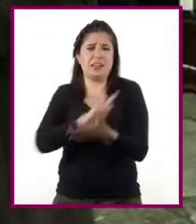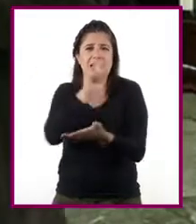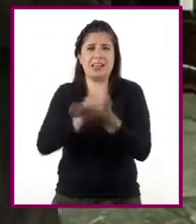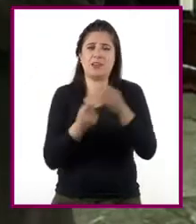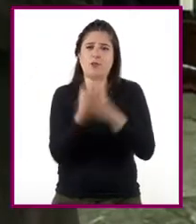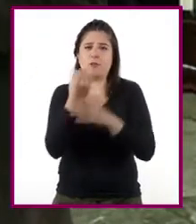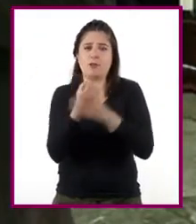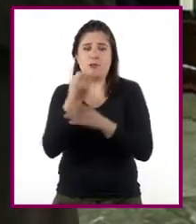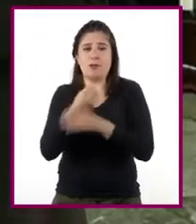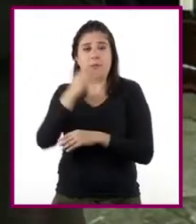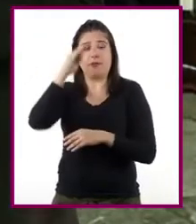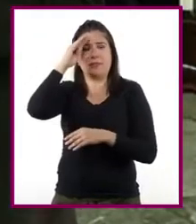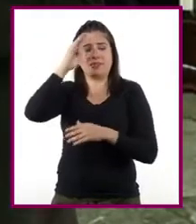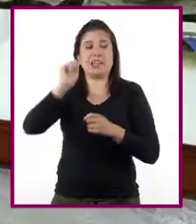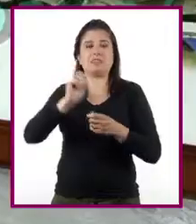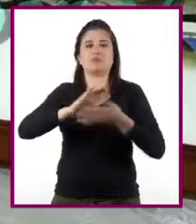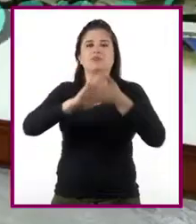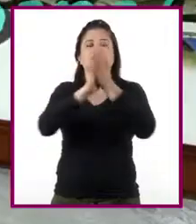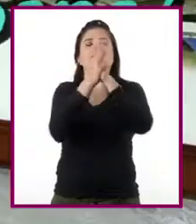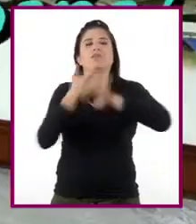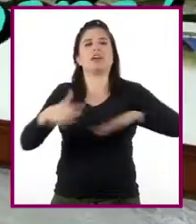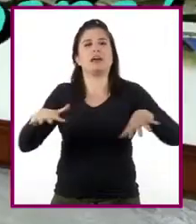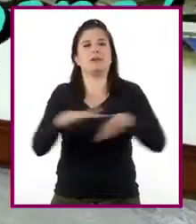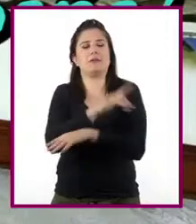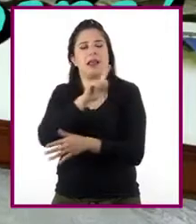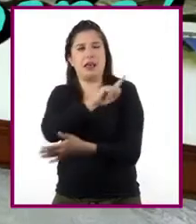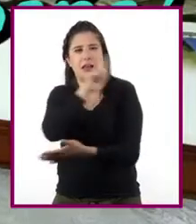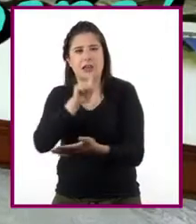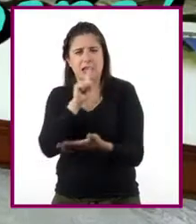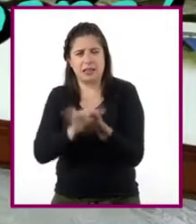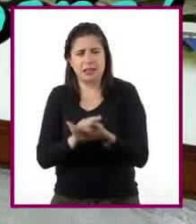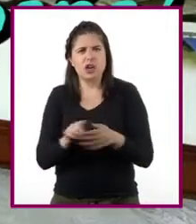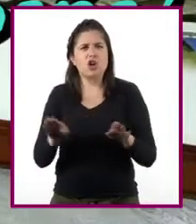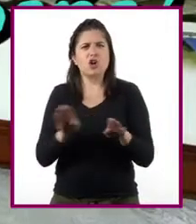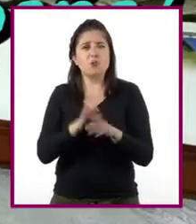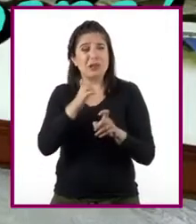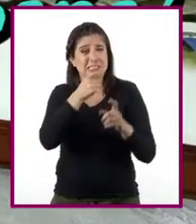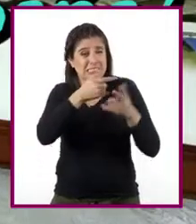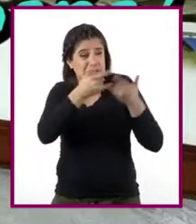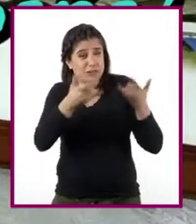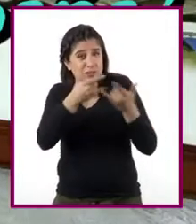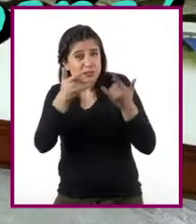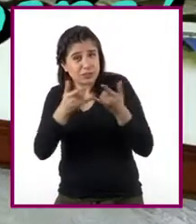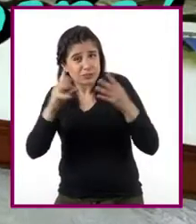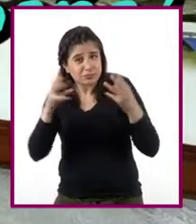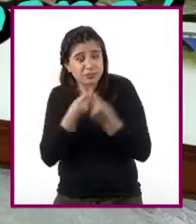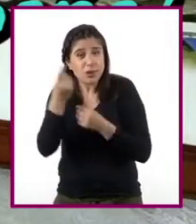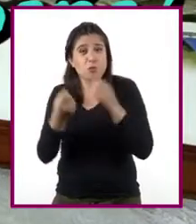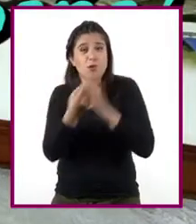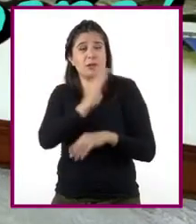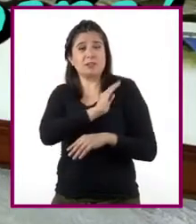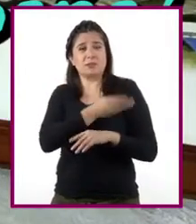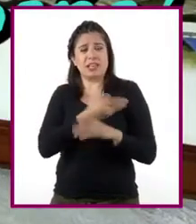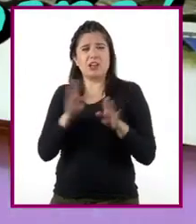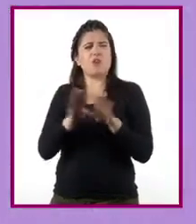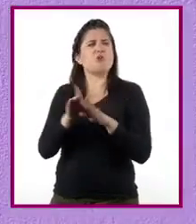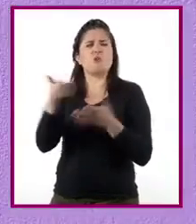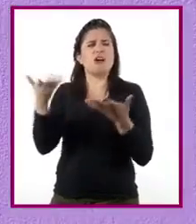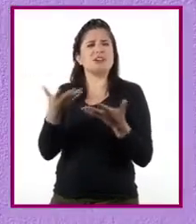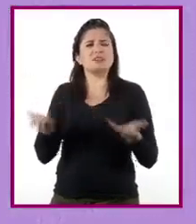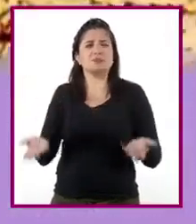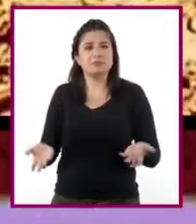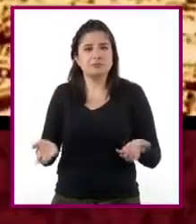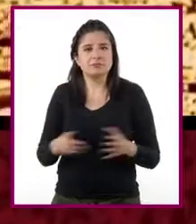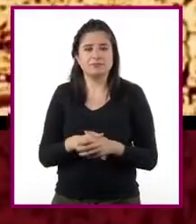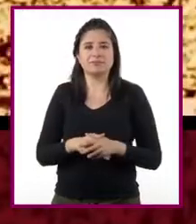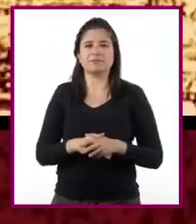el pensamiento renovador de la Ilustración. ¿Cómo repercutieron estos hechos en la Nueva España? Veamos el panorama.